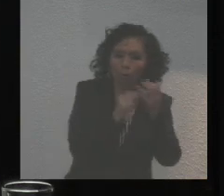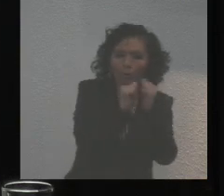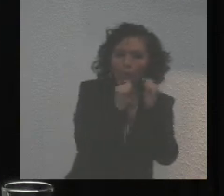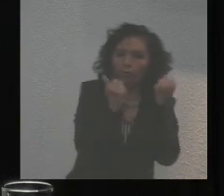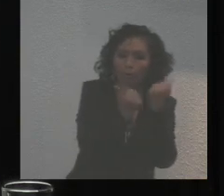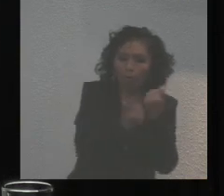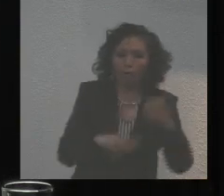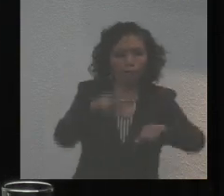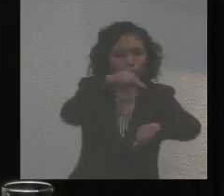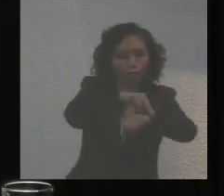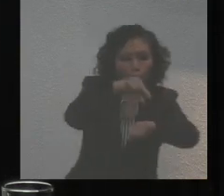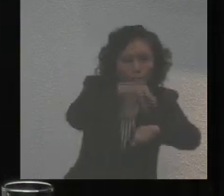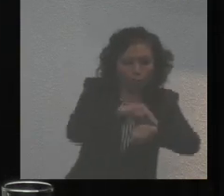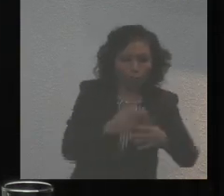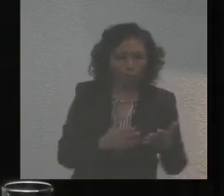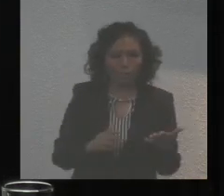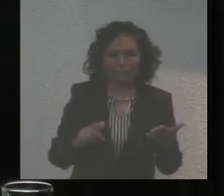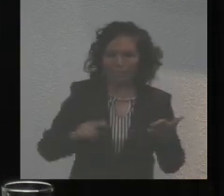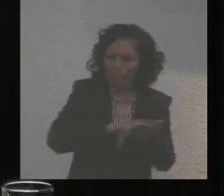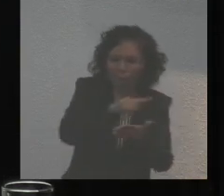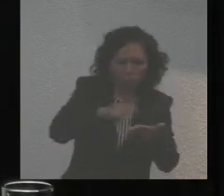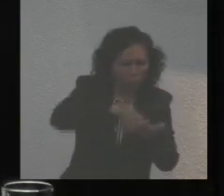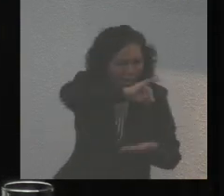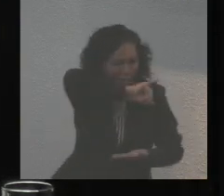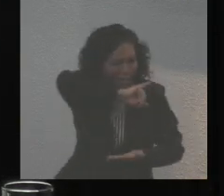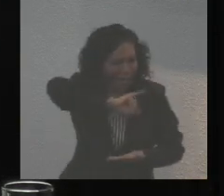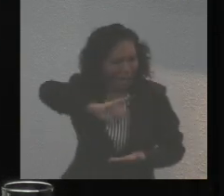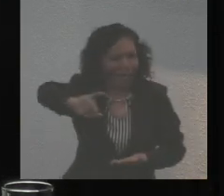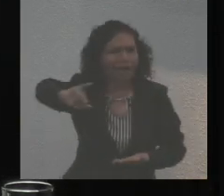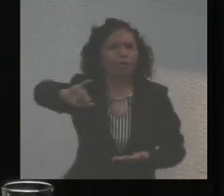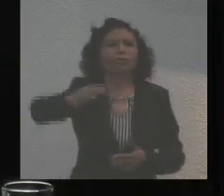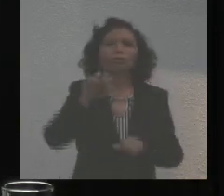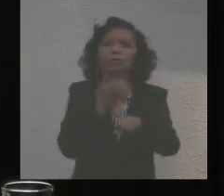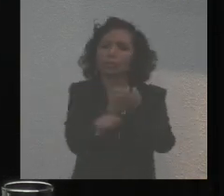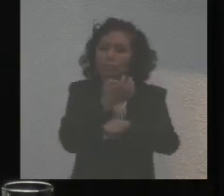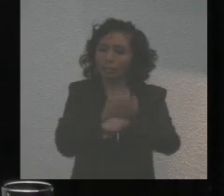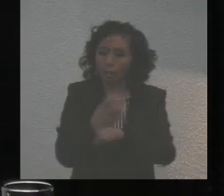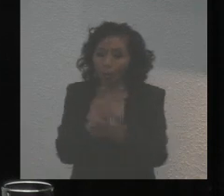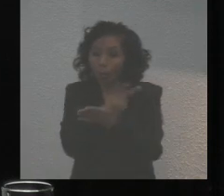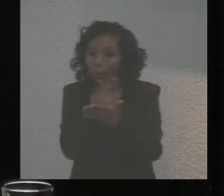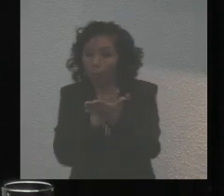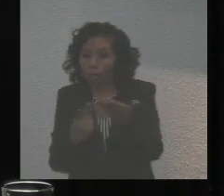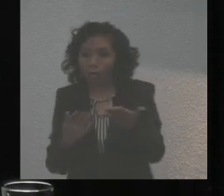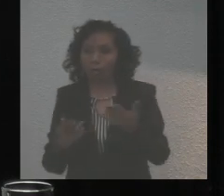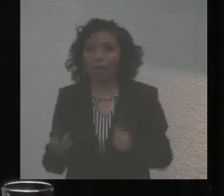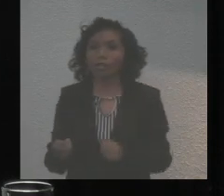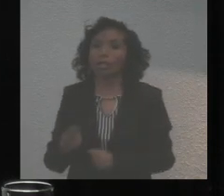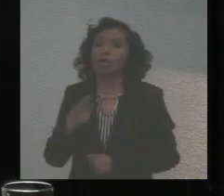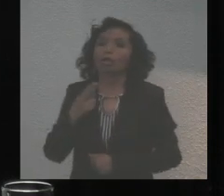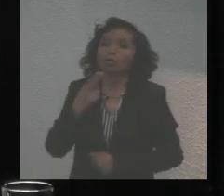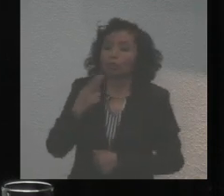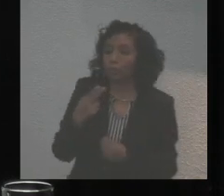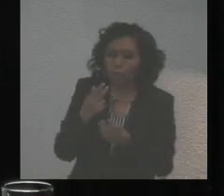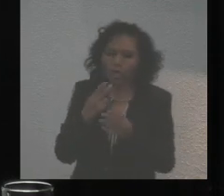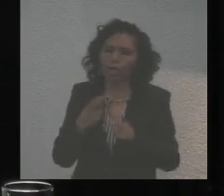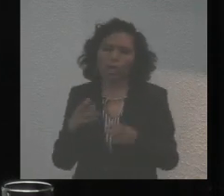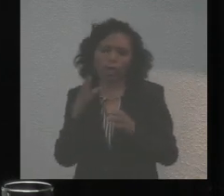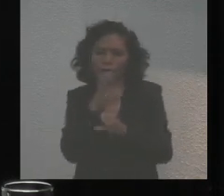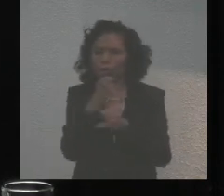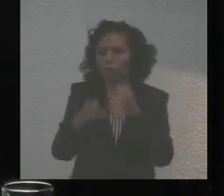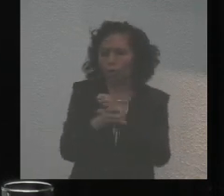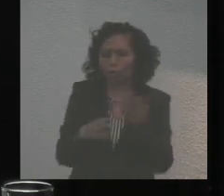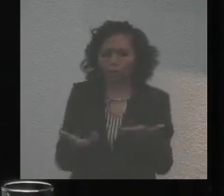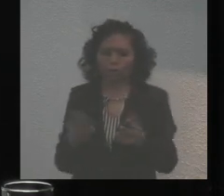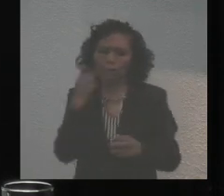nivel que llegan hasta los rincones más alejados de nuestra geografía. Programas de útiles y uniformes para que nuestras niñas,